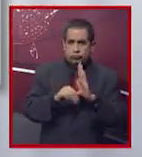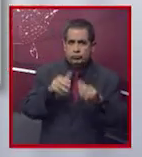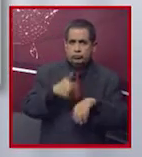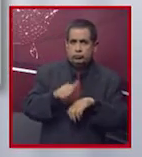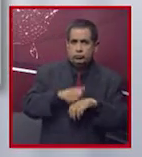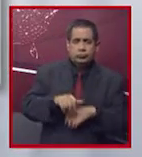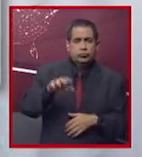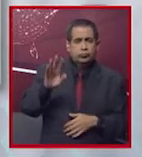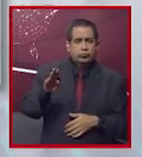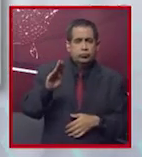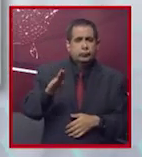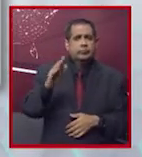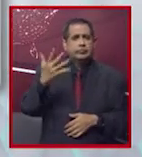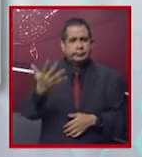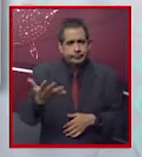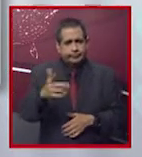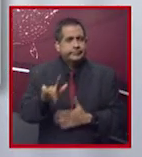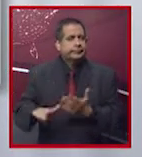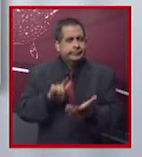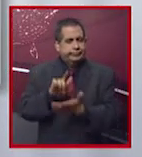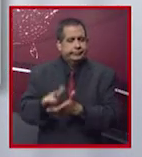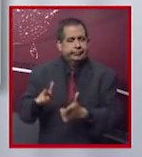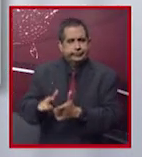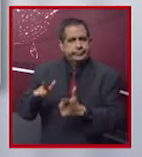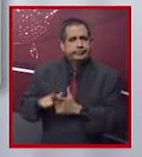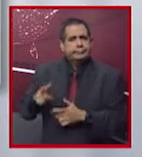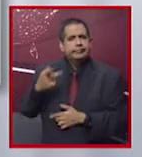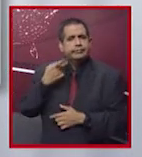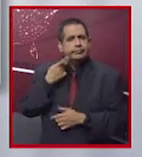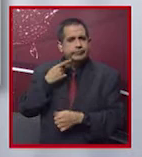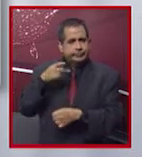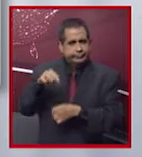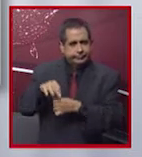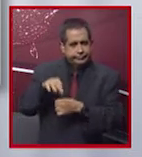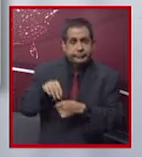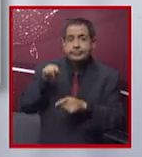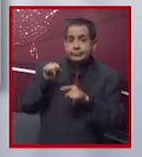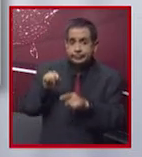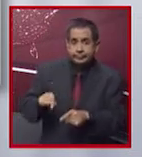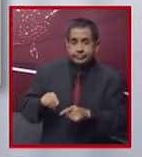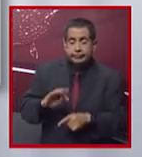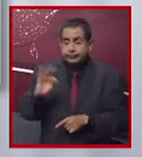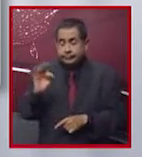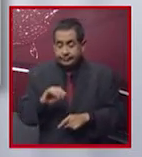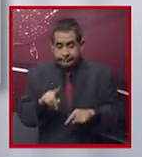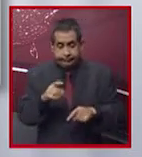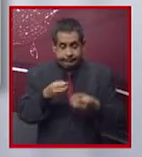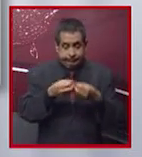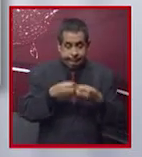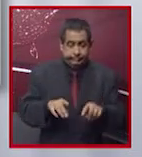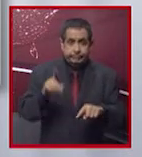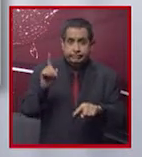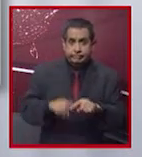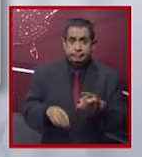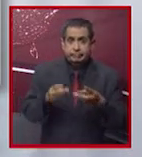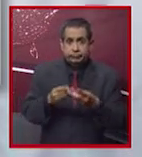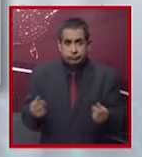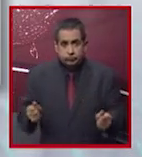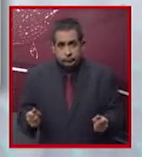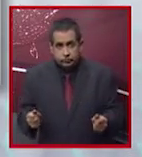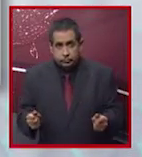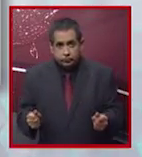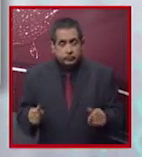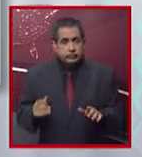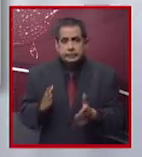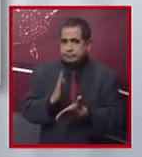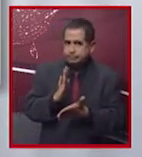artículo 95 de la Ley General de Partidos Políticos que la pérdida del registro de un partido político no